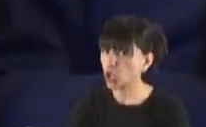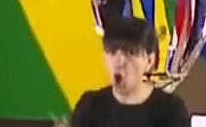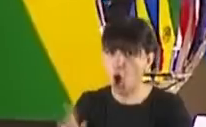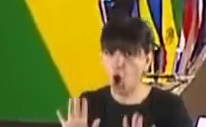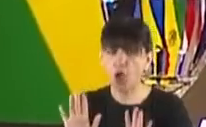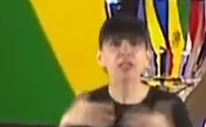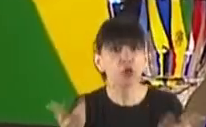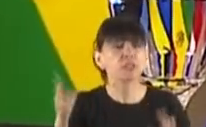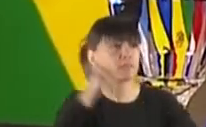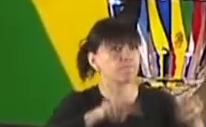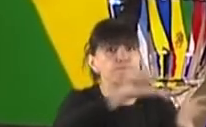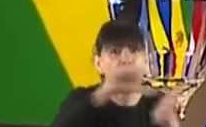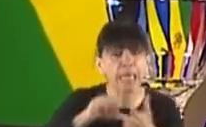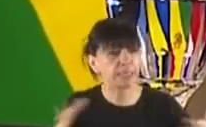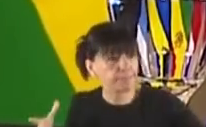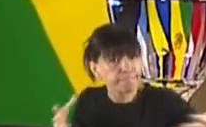de muchos países.